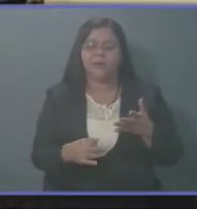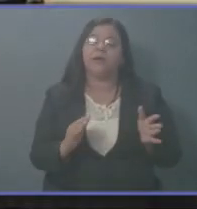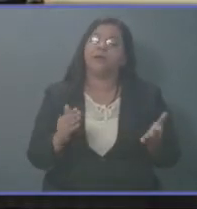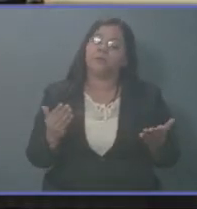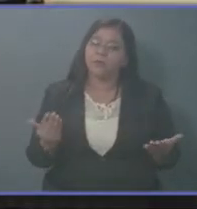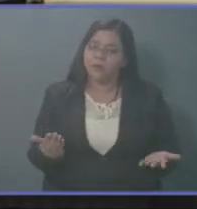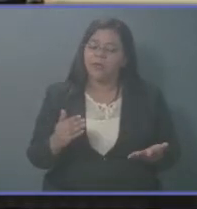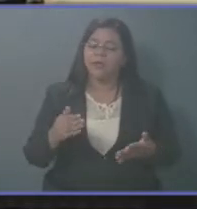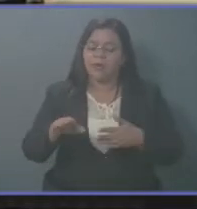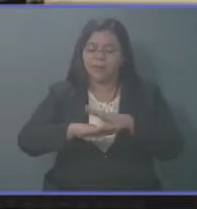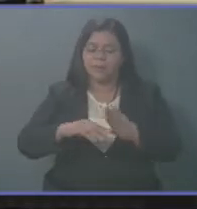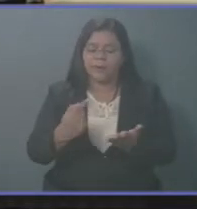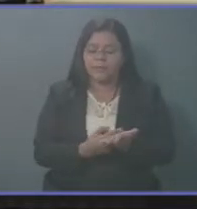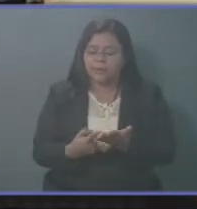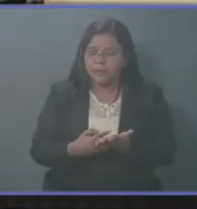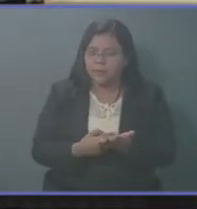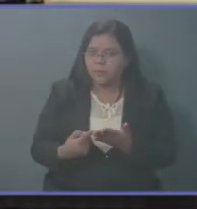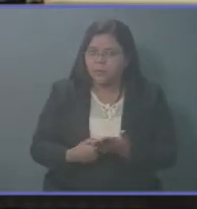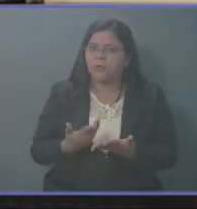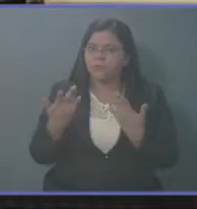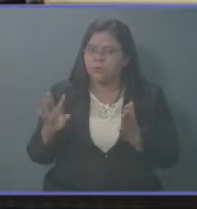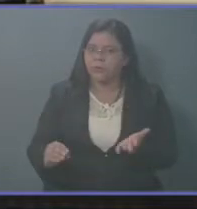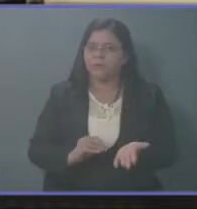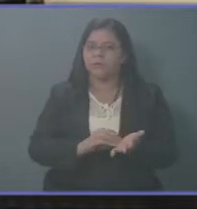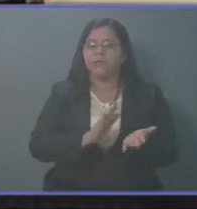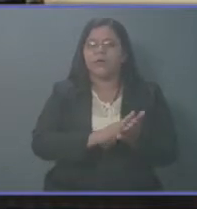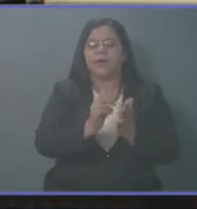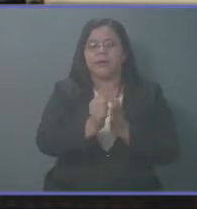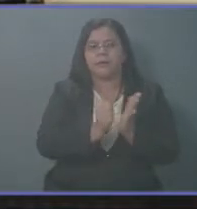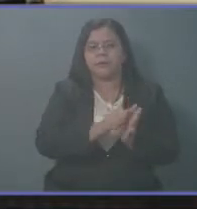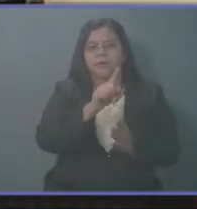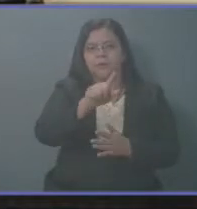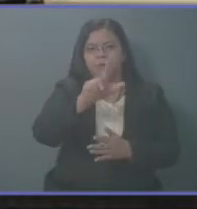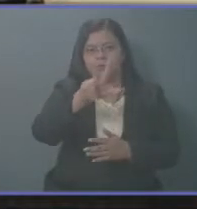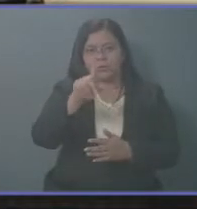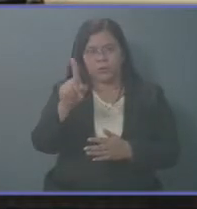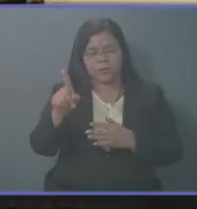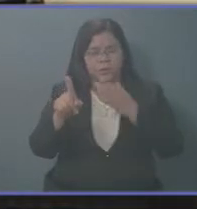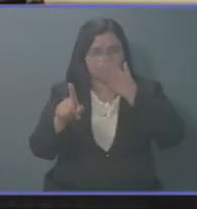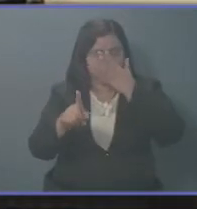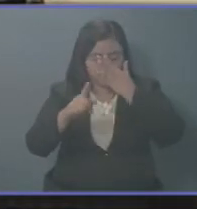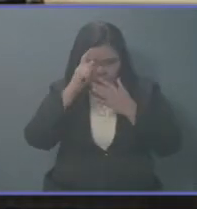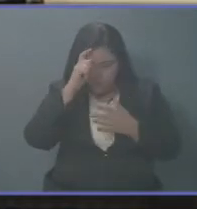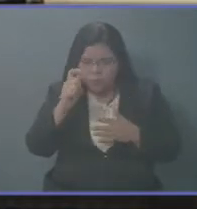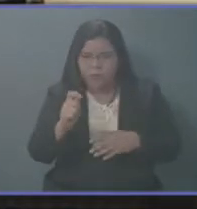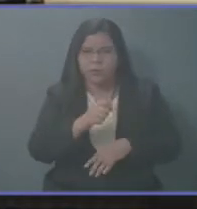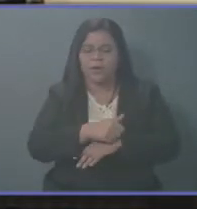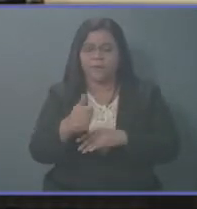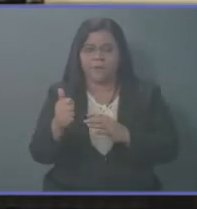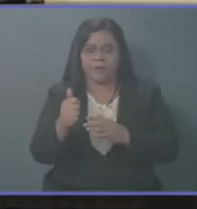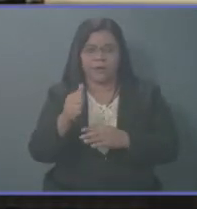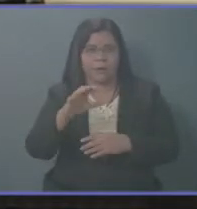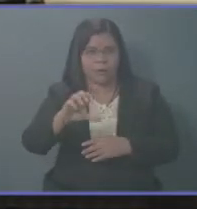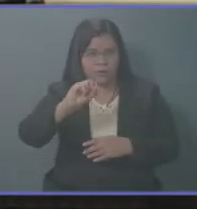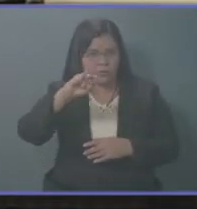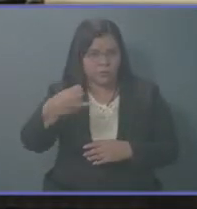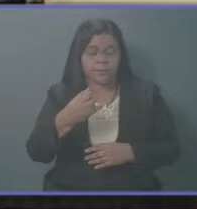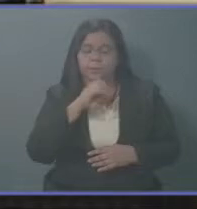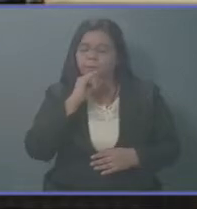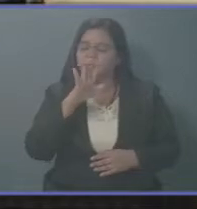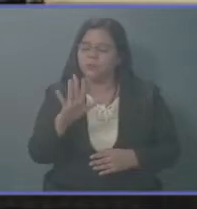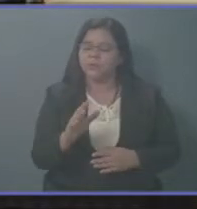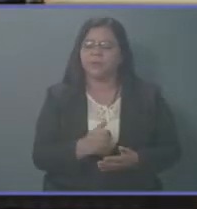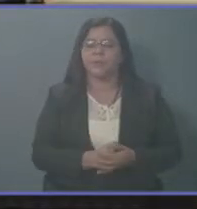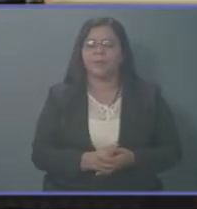que respecto a la discusión parlamentaria regulada en el artículo 131 de la Constitución, la Honorable Sala de lo Constitucional ha sostenido en